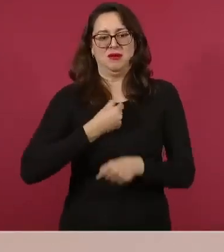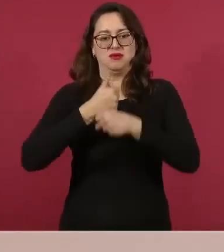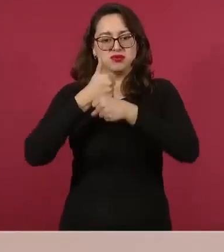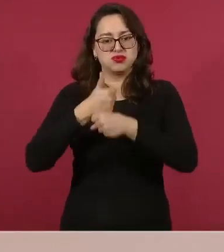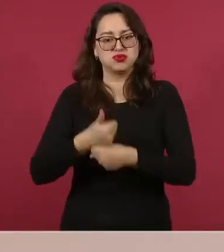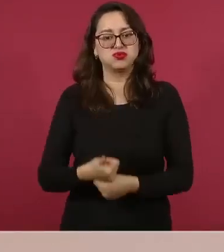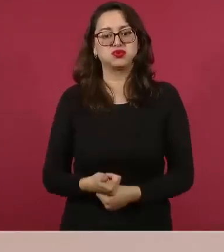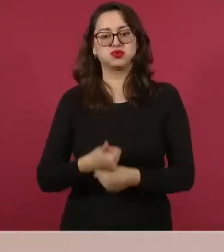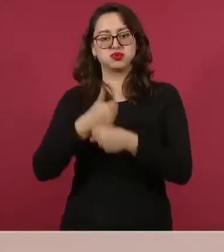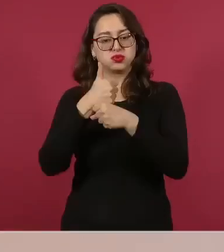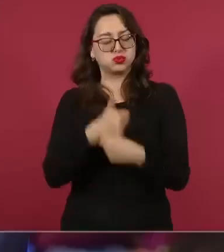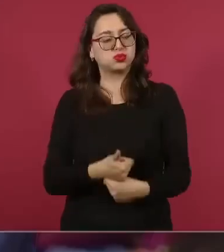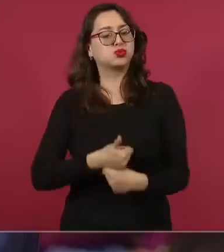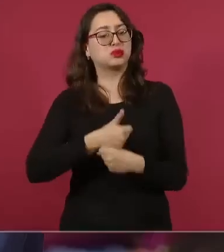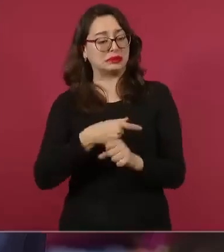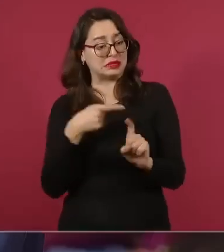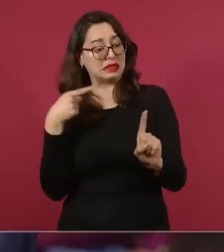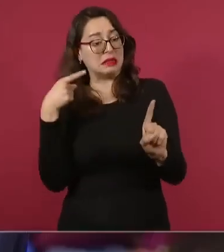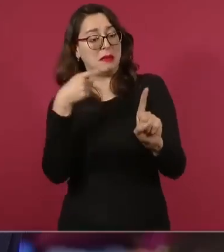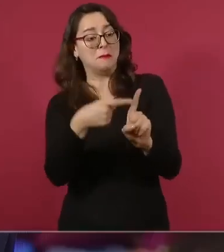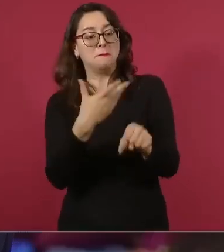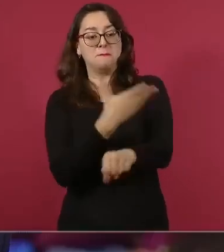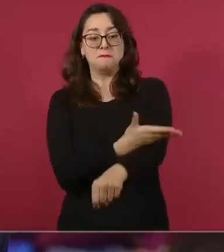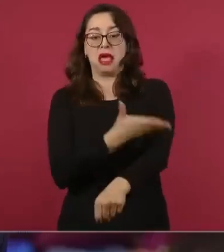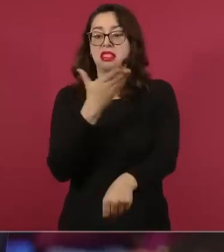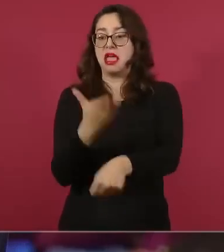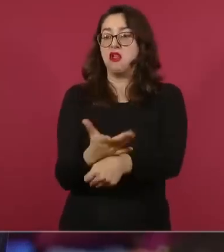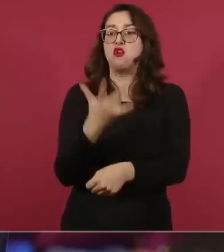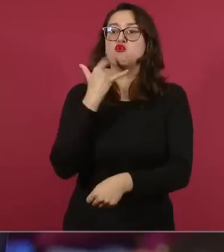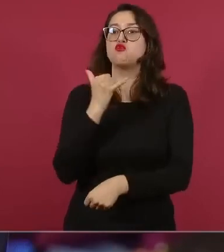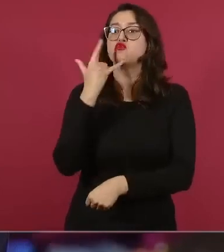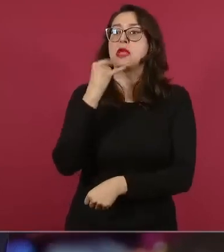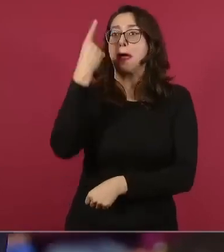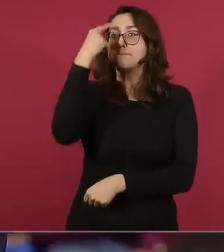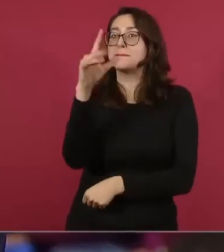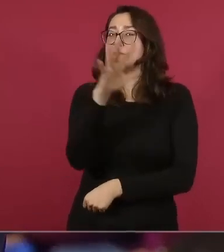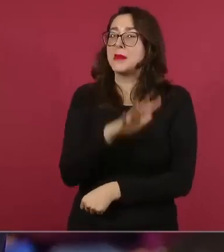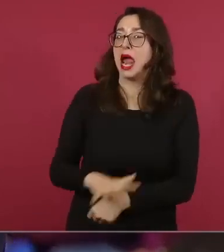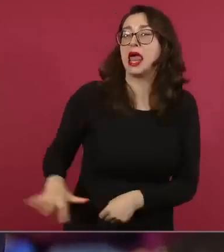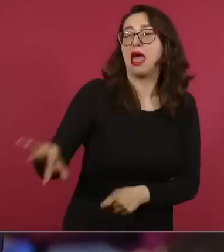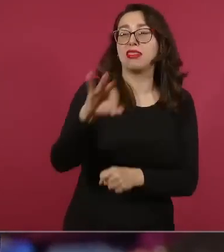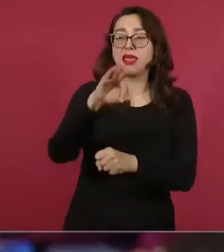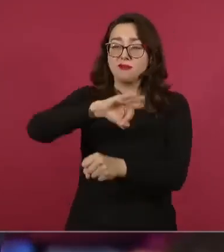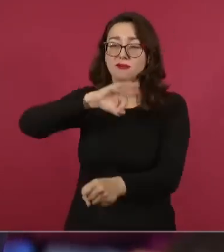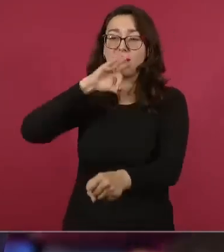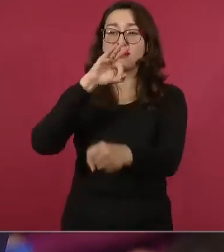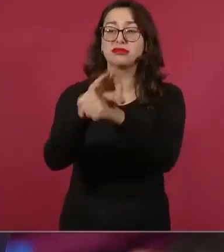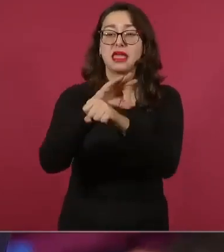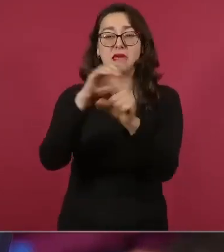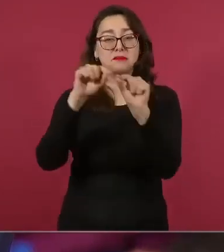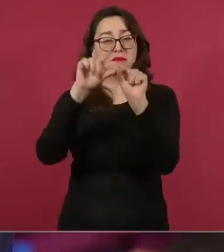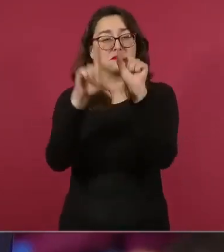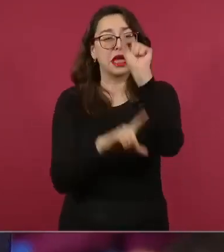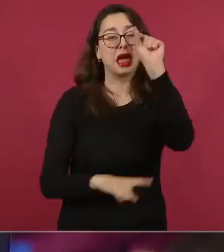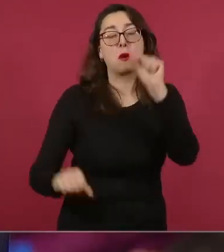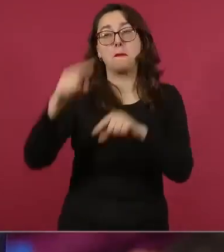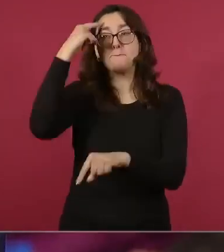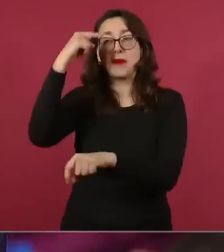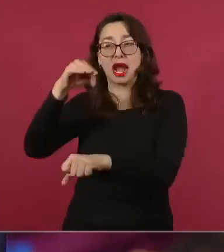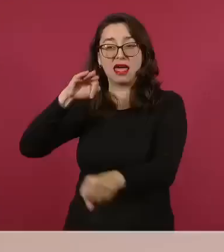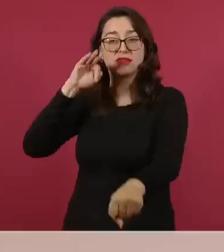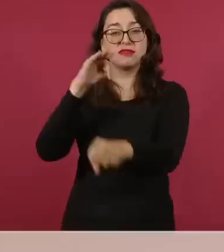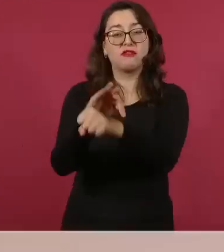El apóstol de nuestra democracia fue quizá, ha sido